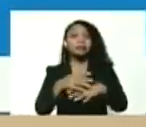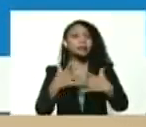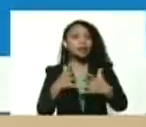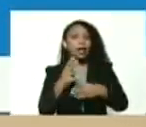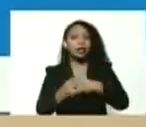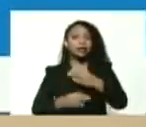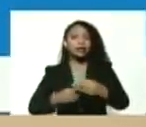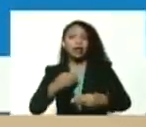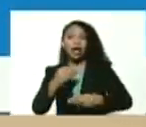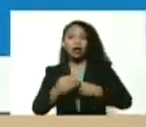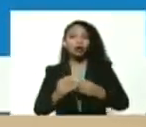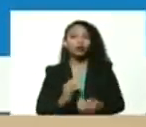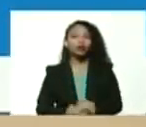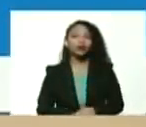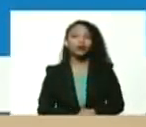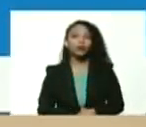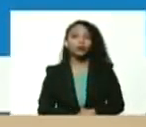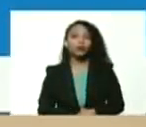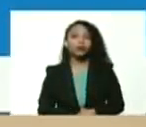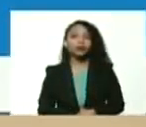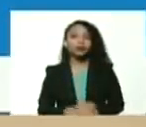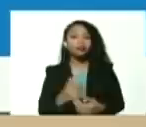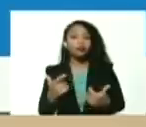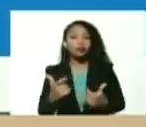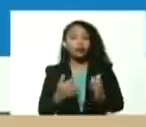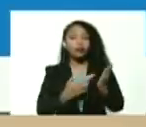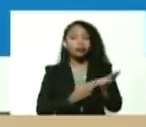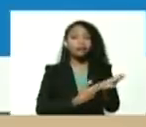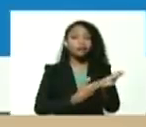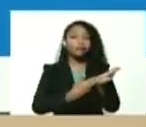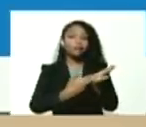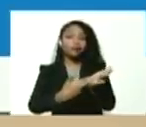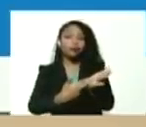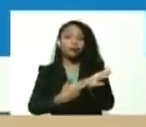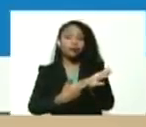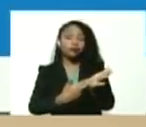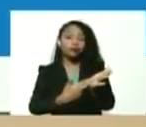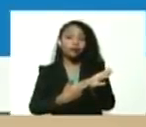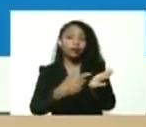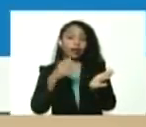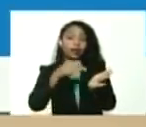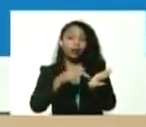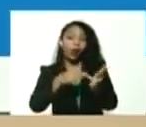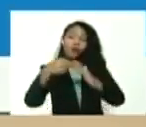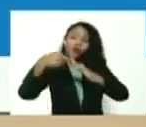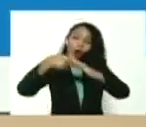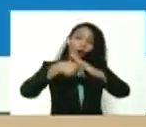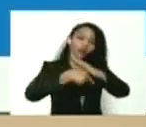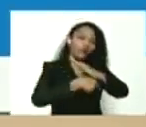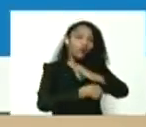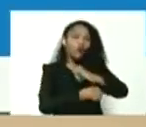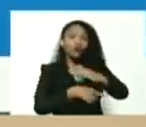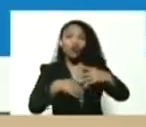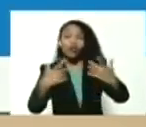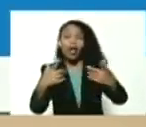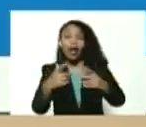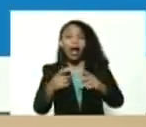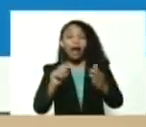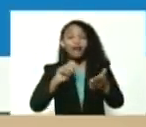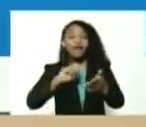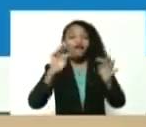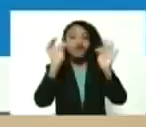hicieron un referente, se metieron a profundidad a través de la técnica Big